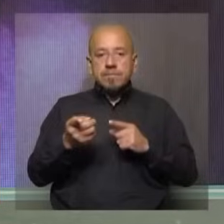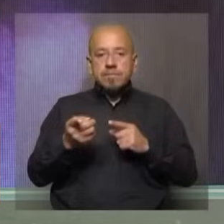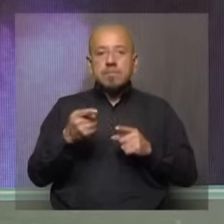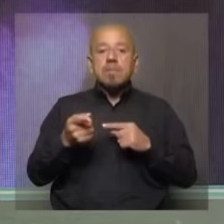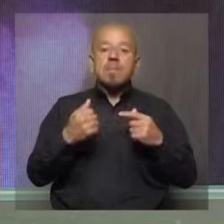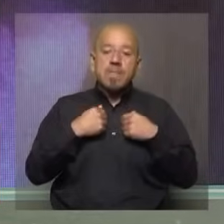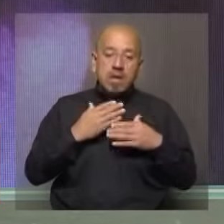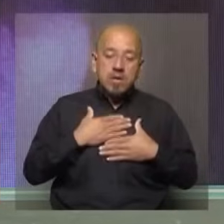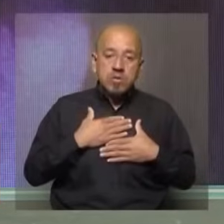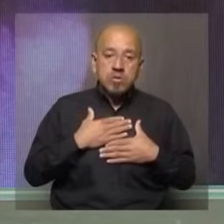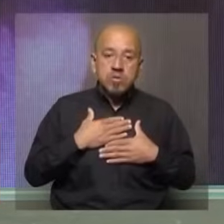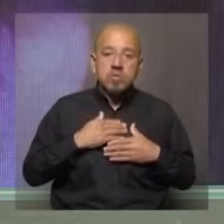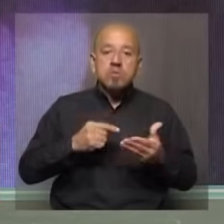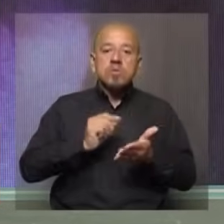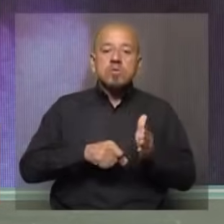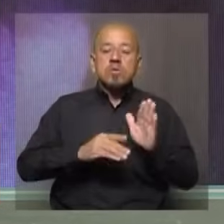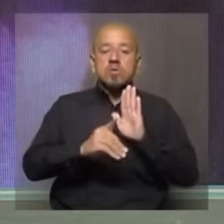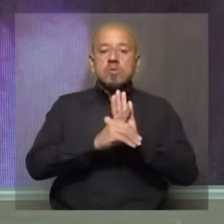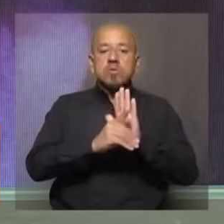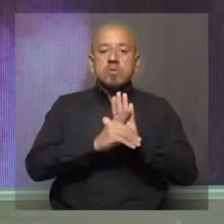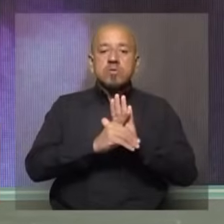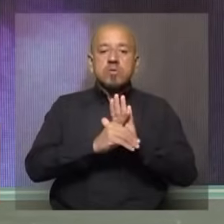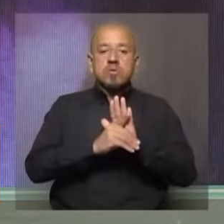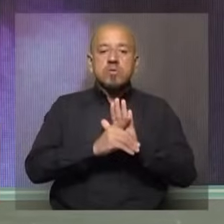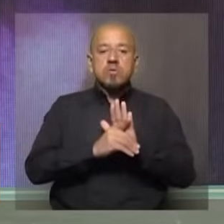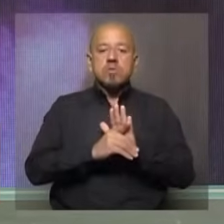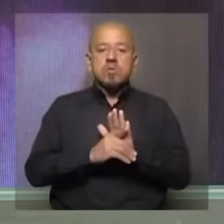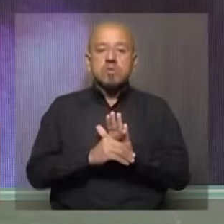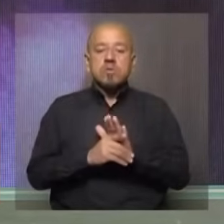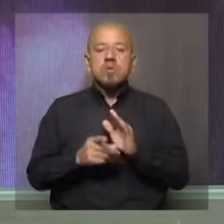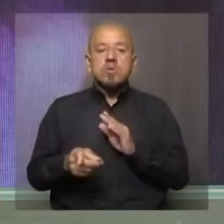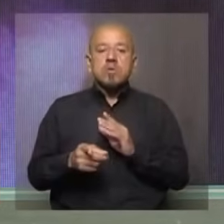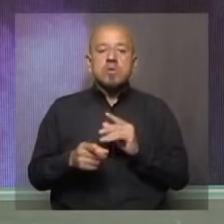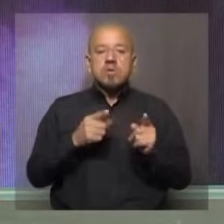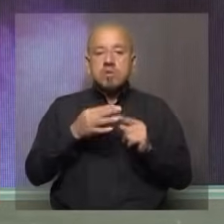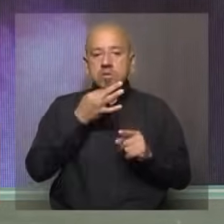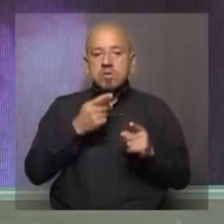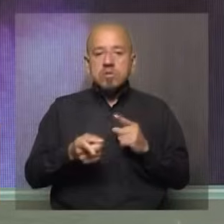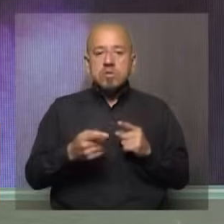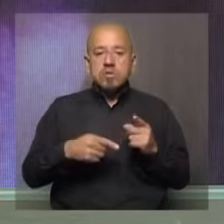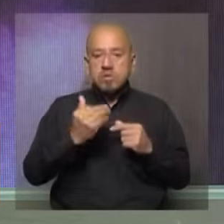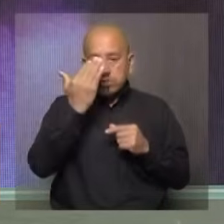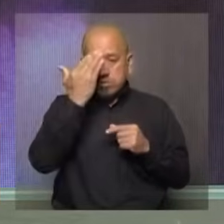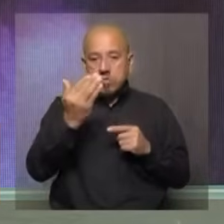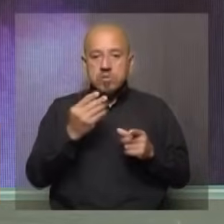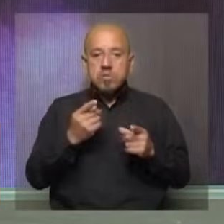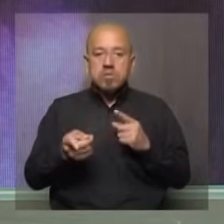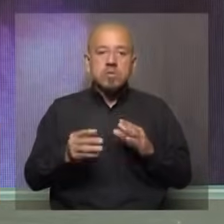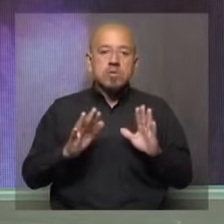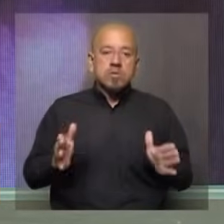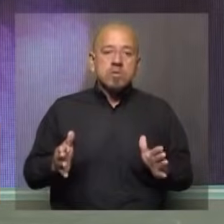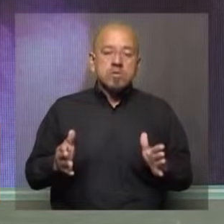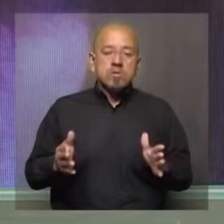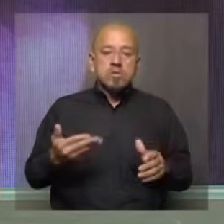estaba dispuesta a firmar un documento que estableciera eso mismo que tú estás diciendo. El Frente Amplio no me lo pidió ni